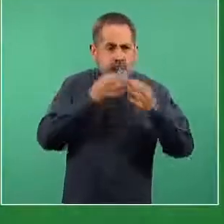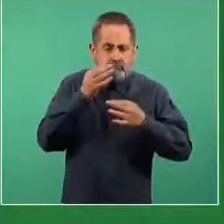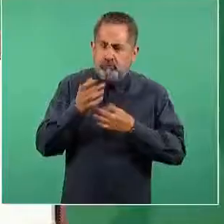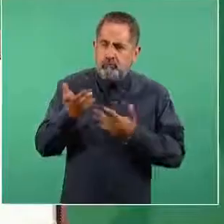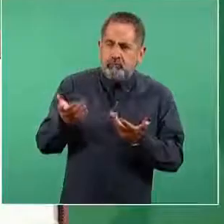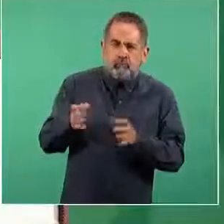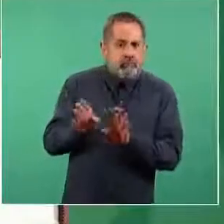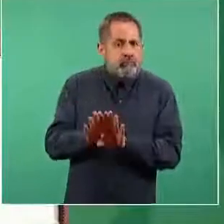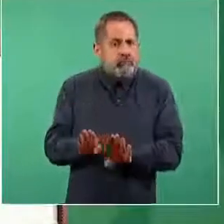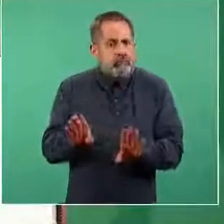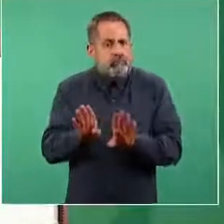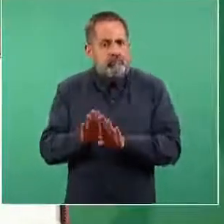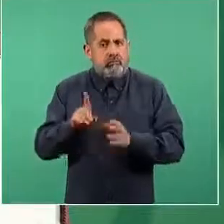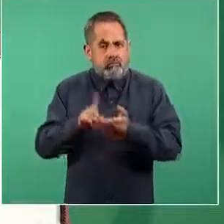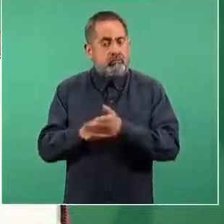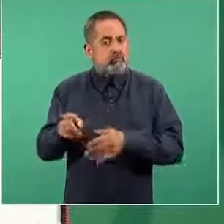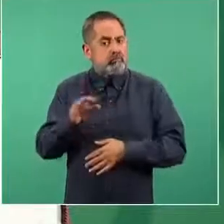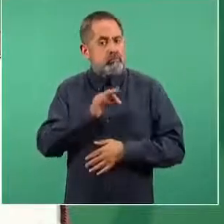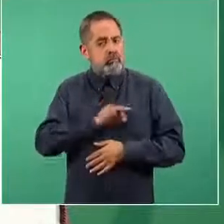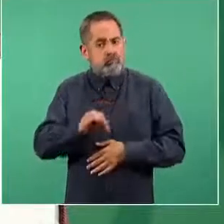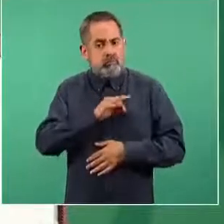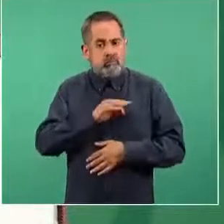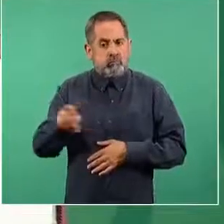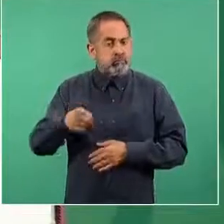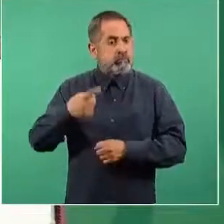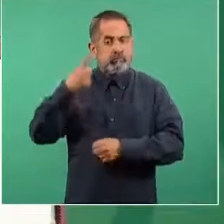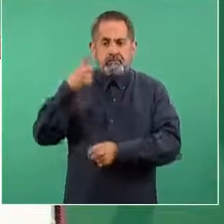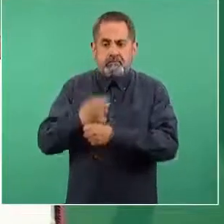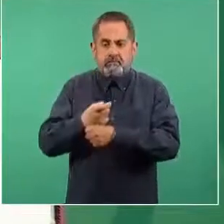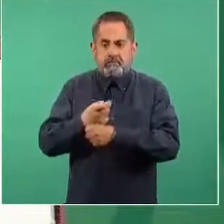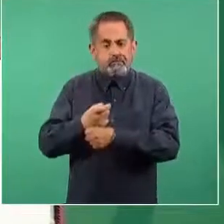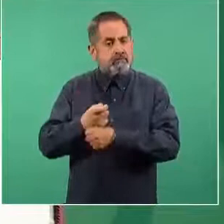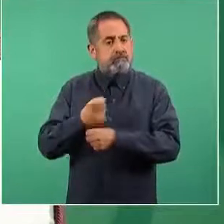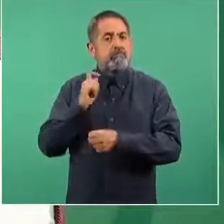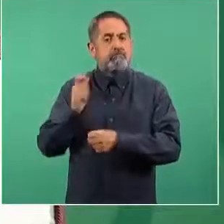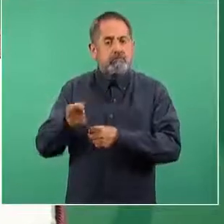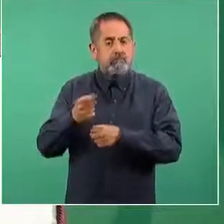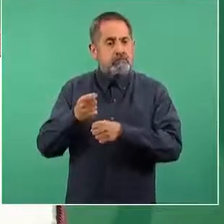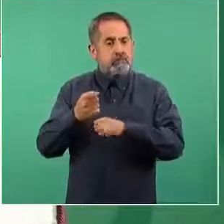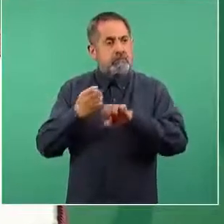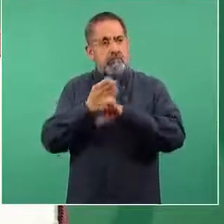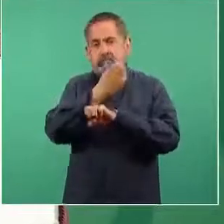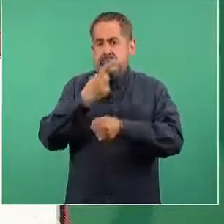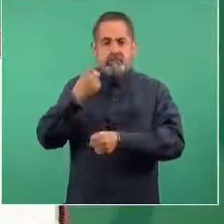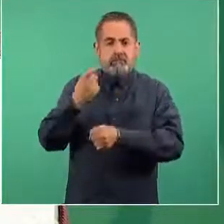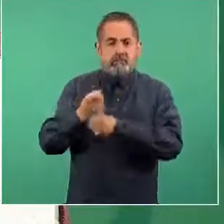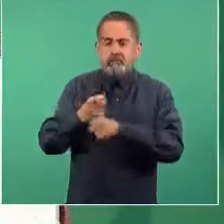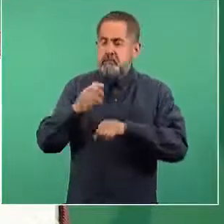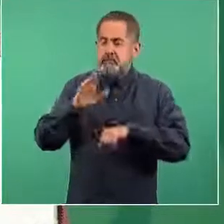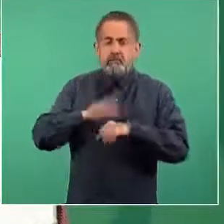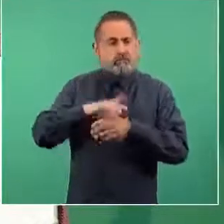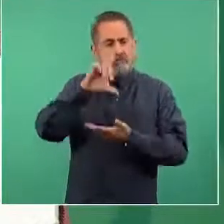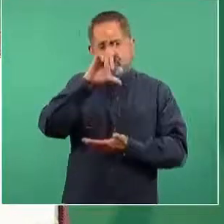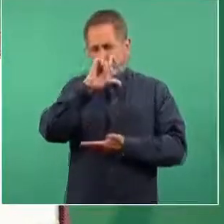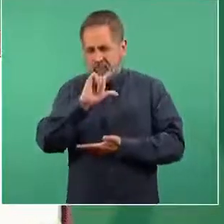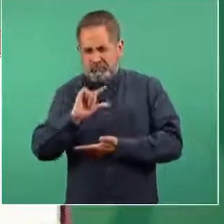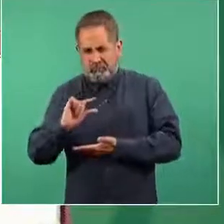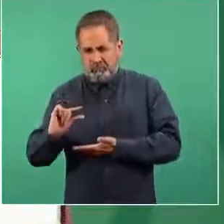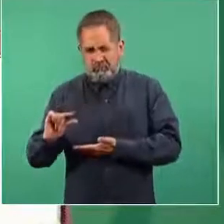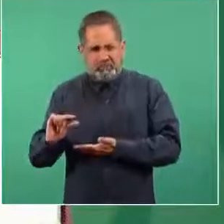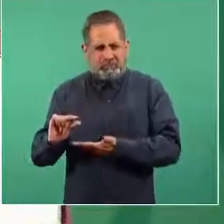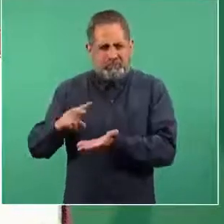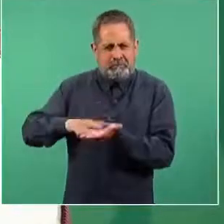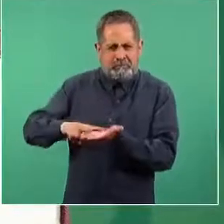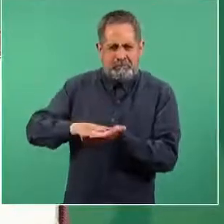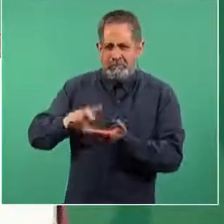ellos obviamente no solo lograron ser el primer estado en la República en alcanzar el menor